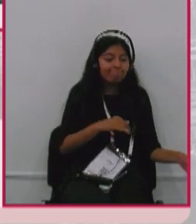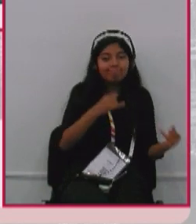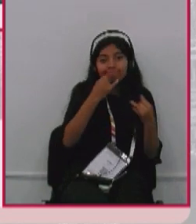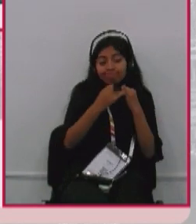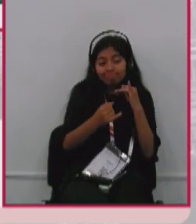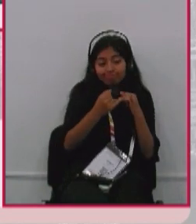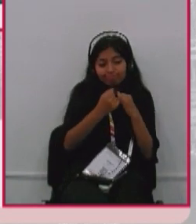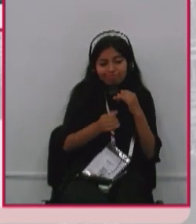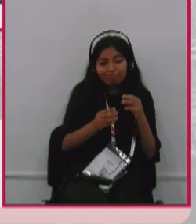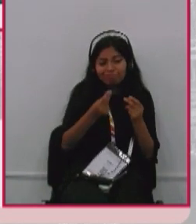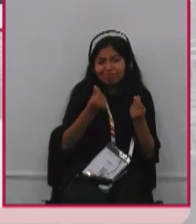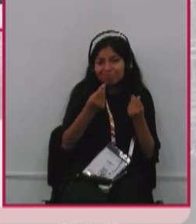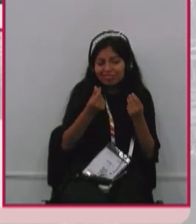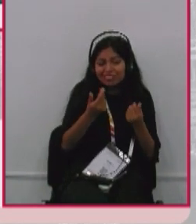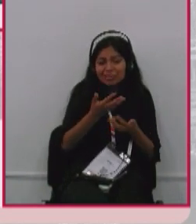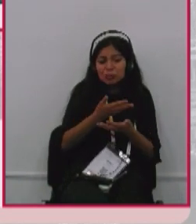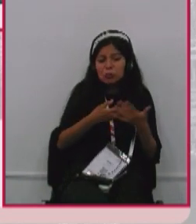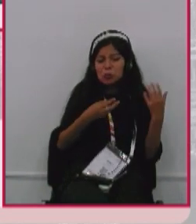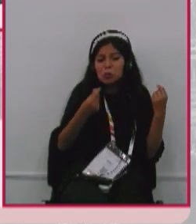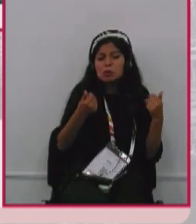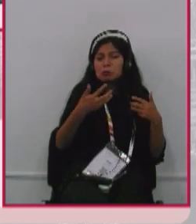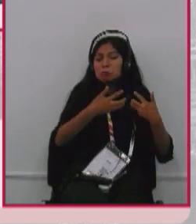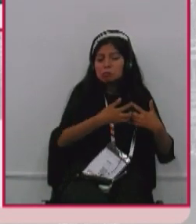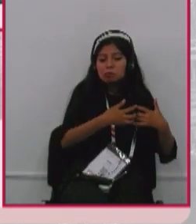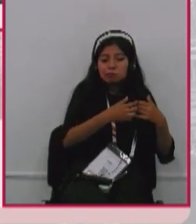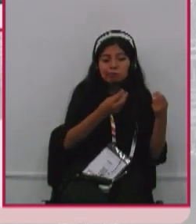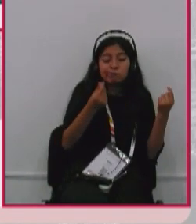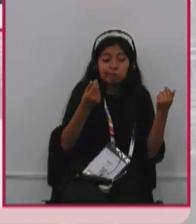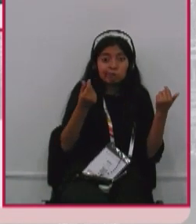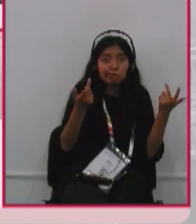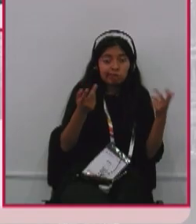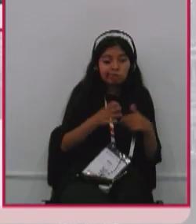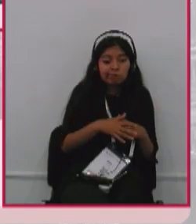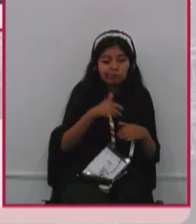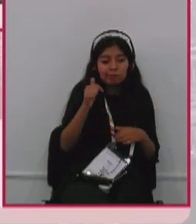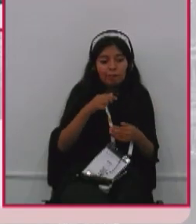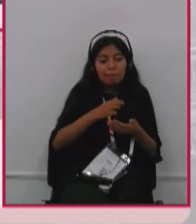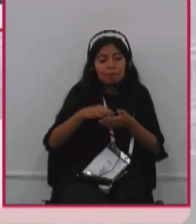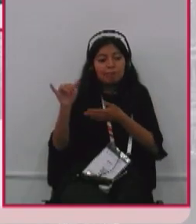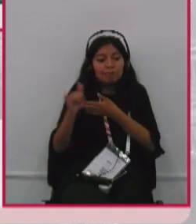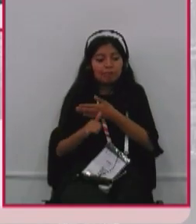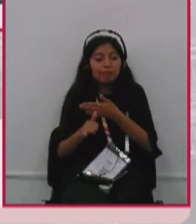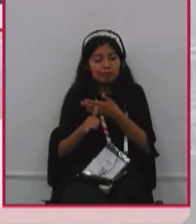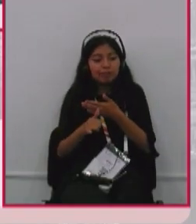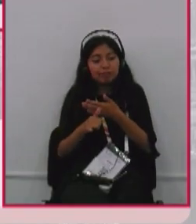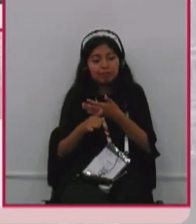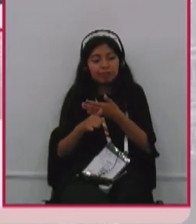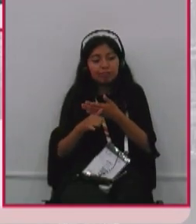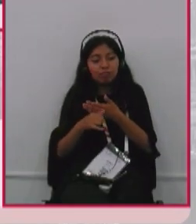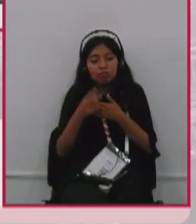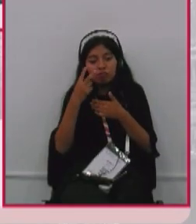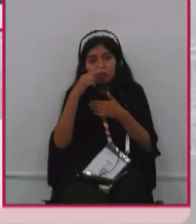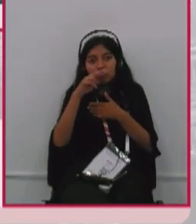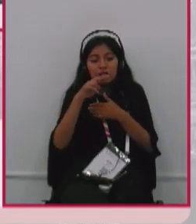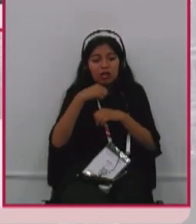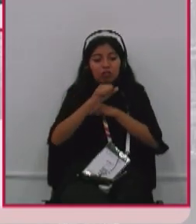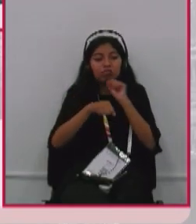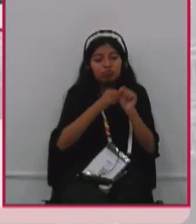Finalmente, el valor que hemos generado para la empresa con este proyecto, fíjense que en